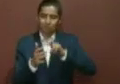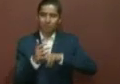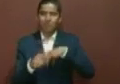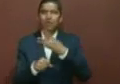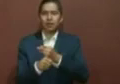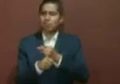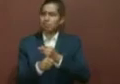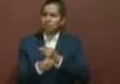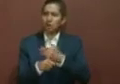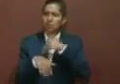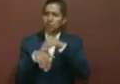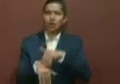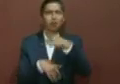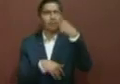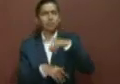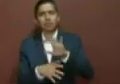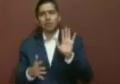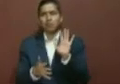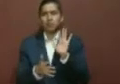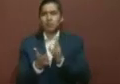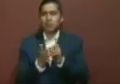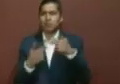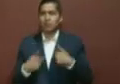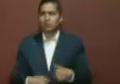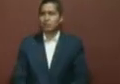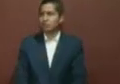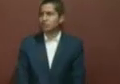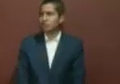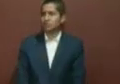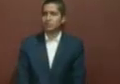a acatar simplemente la recomendación.